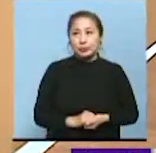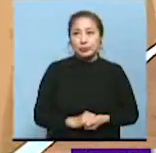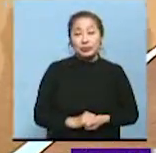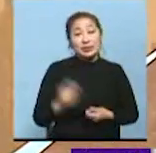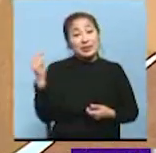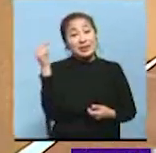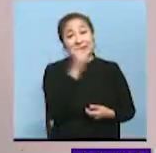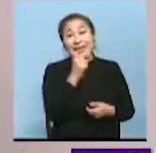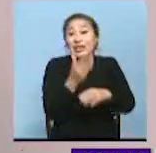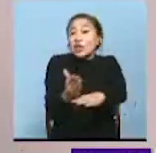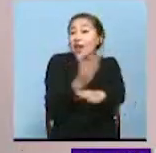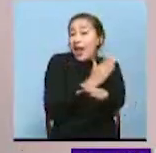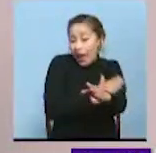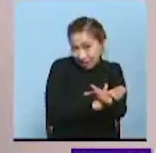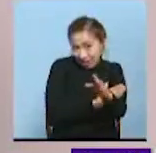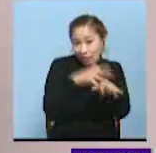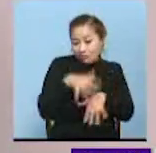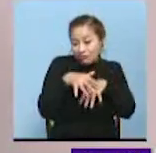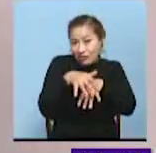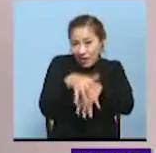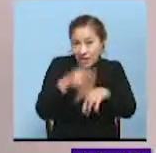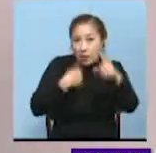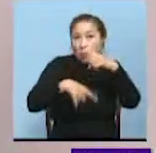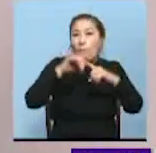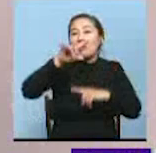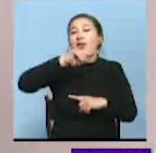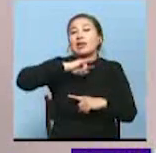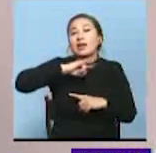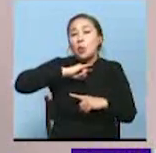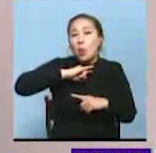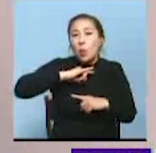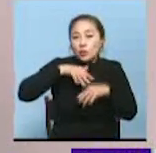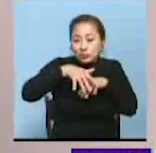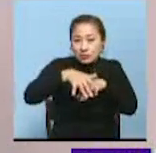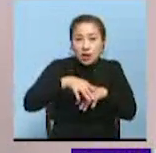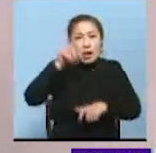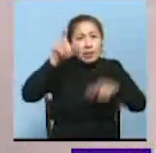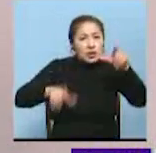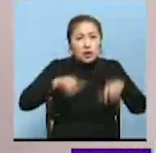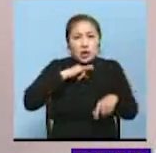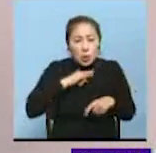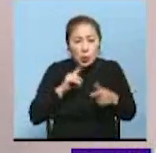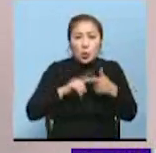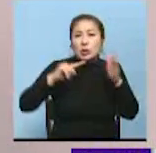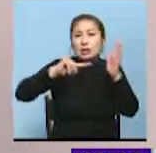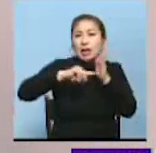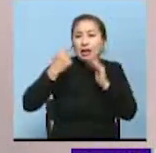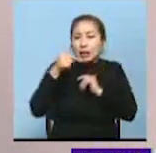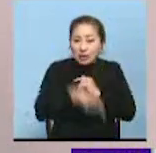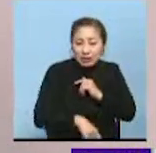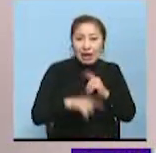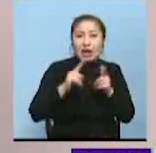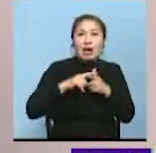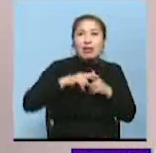Bueno, esta es la previa, la marcha evocativa, donde jujeños, no solamente de la capital, sino también de todos